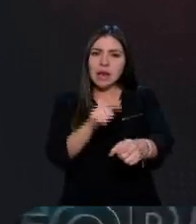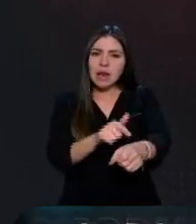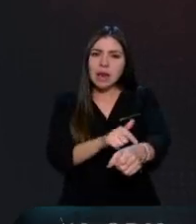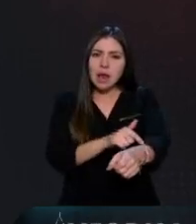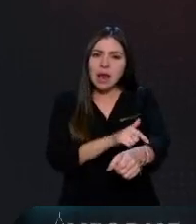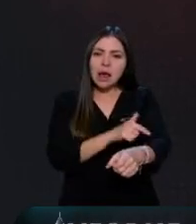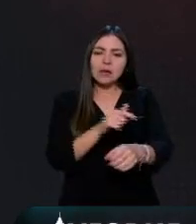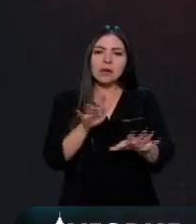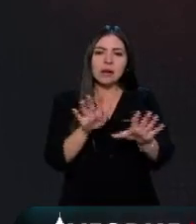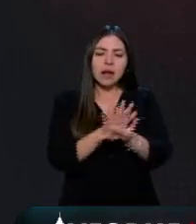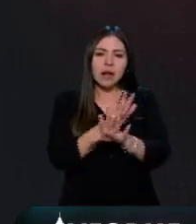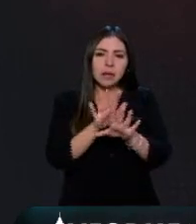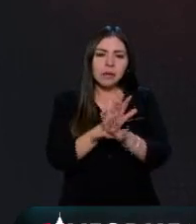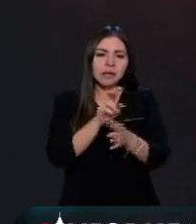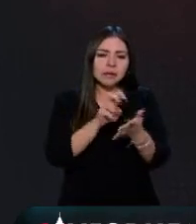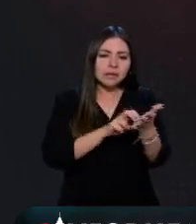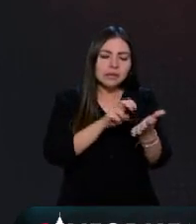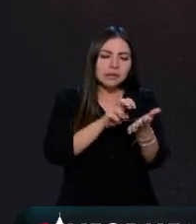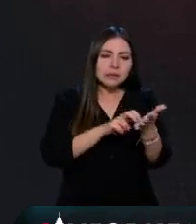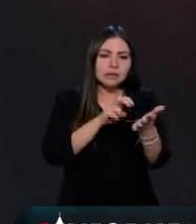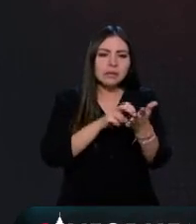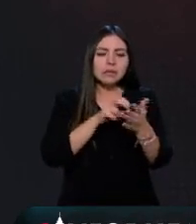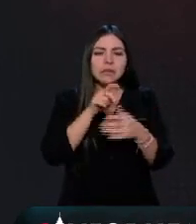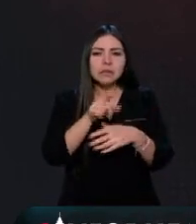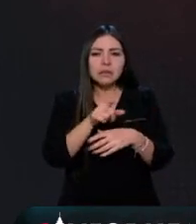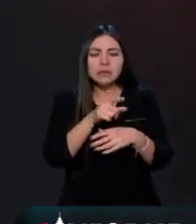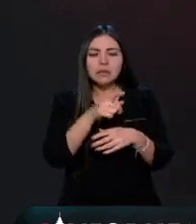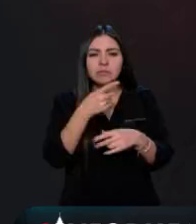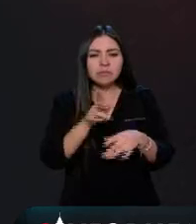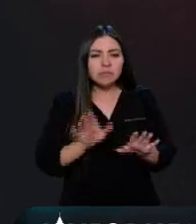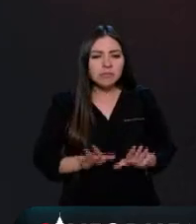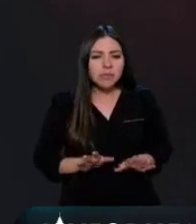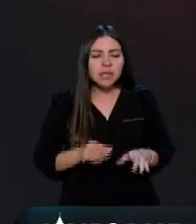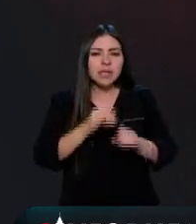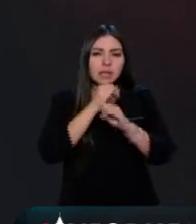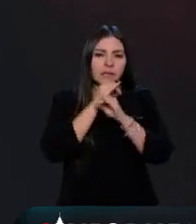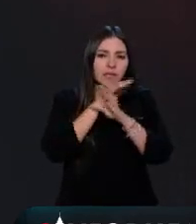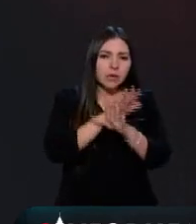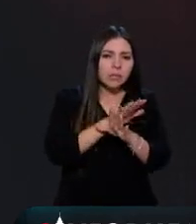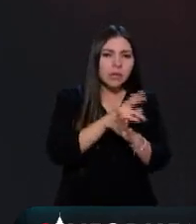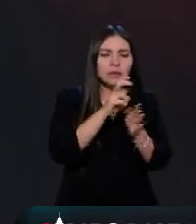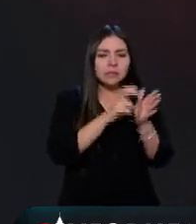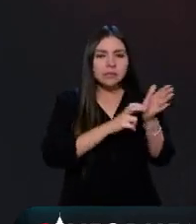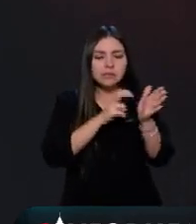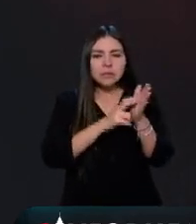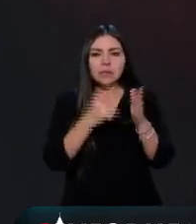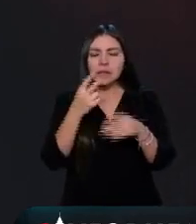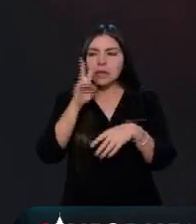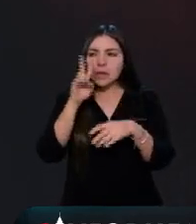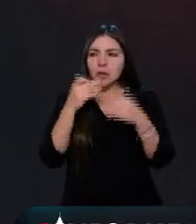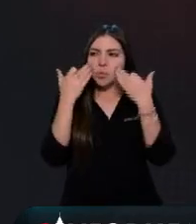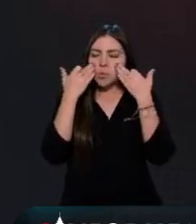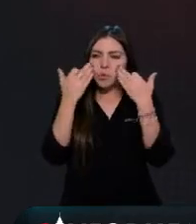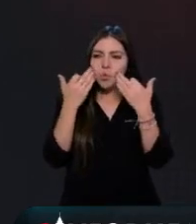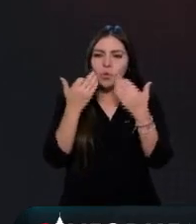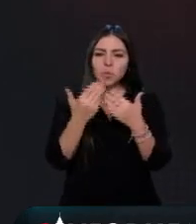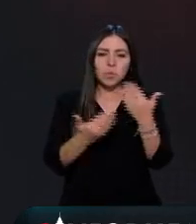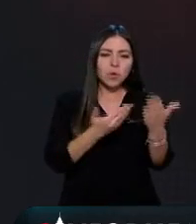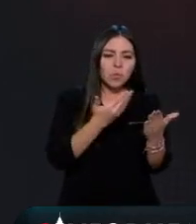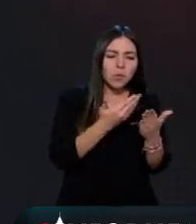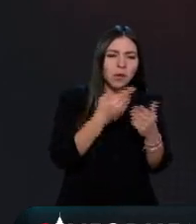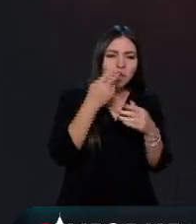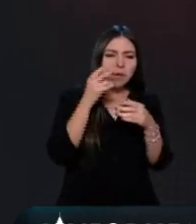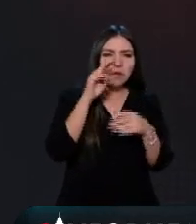de estilo, hay una corrección de datos, en donde te piden que tienes que sustentar muy bien con documentos, con imágenes, con